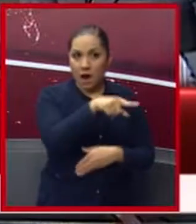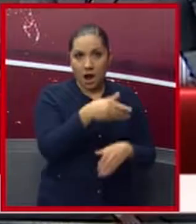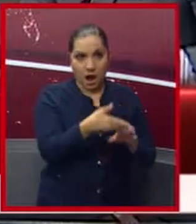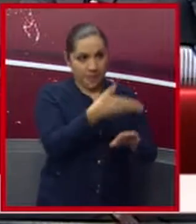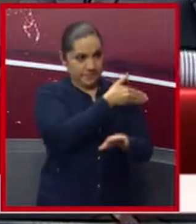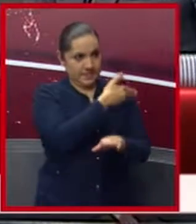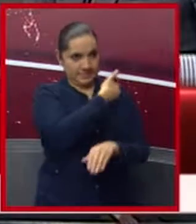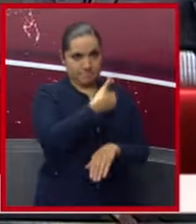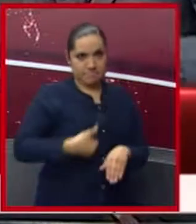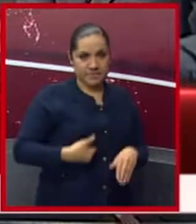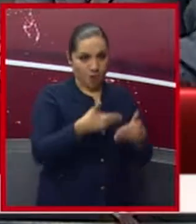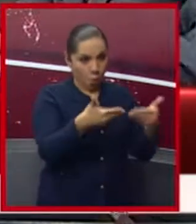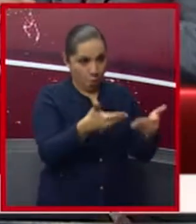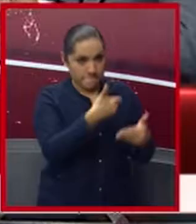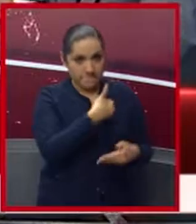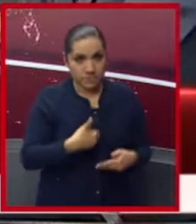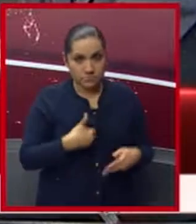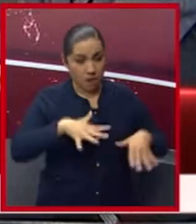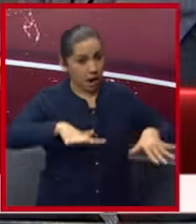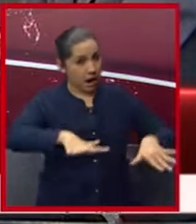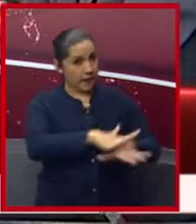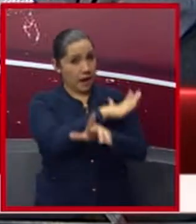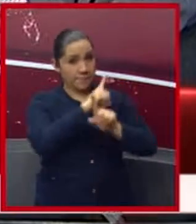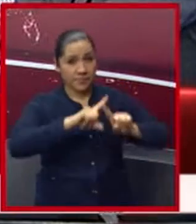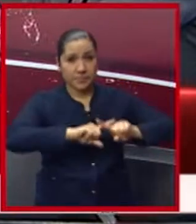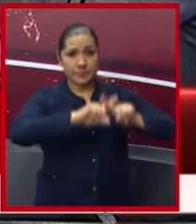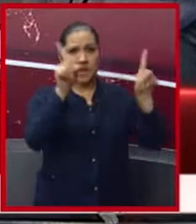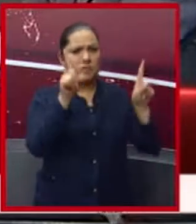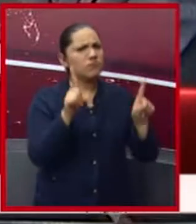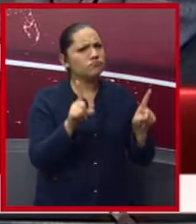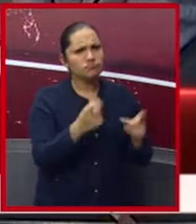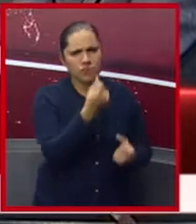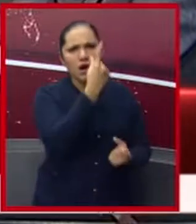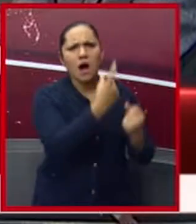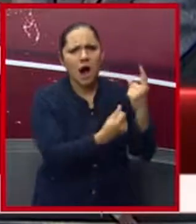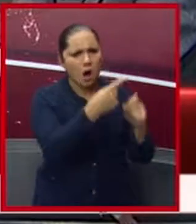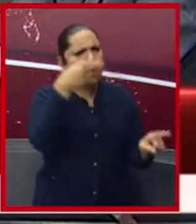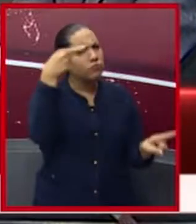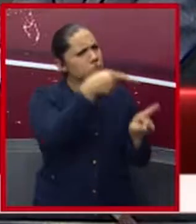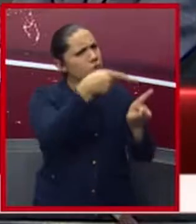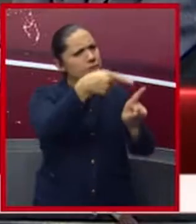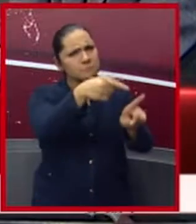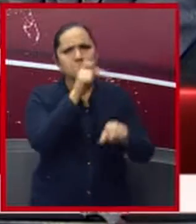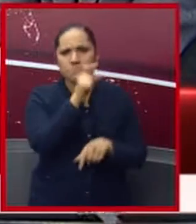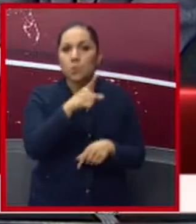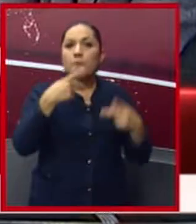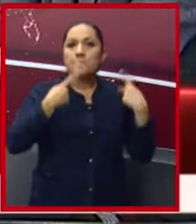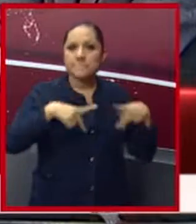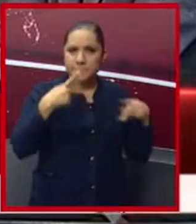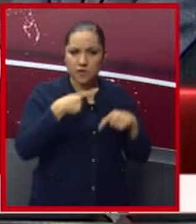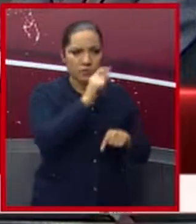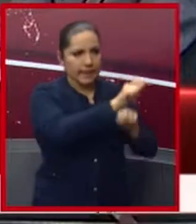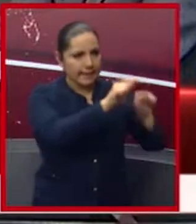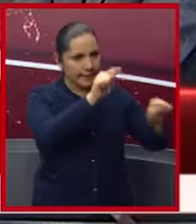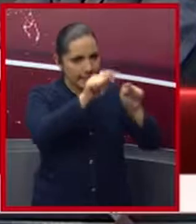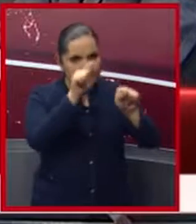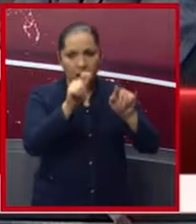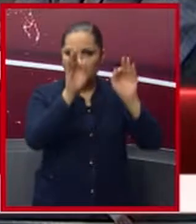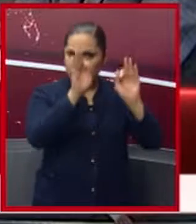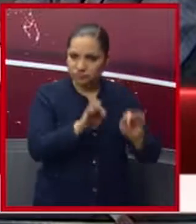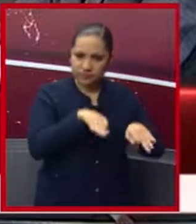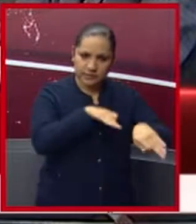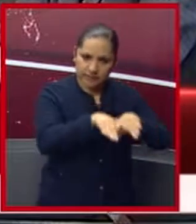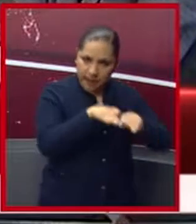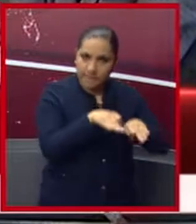a la administración pasada. Es decir, hay objetivos específicos, personas muy bien señaladas, candidatos ya a